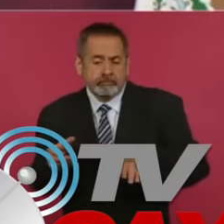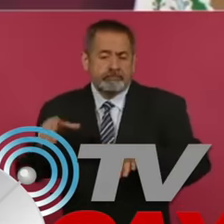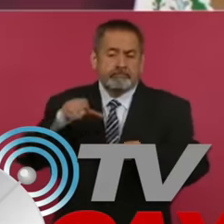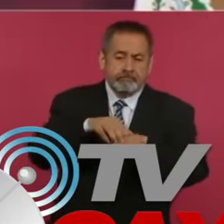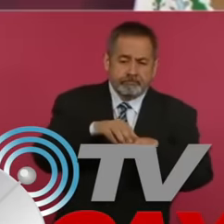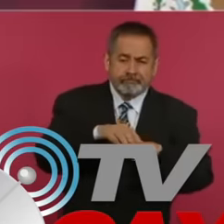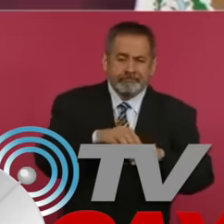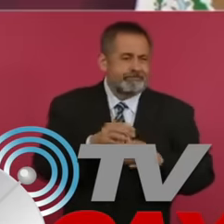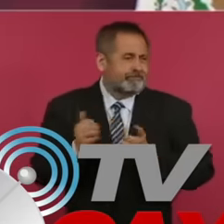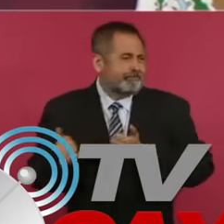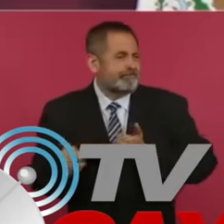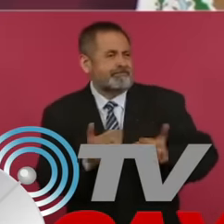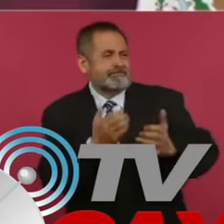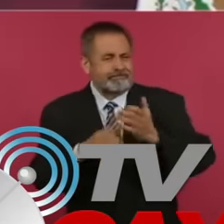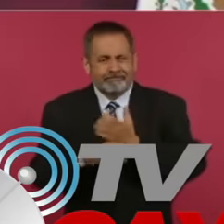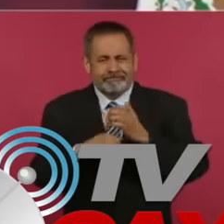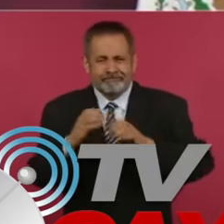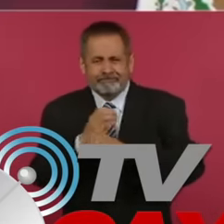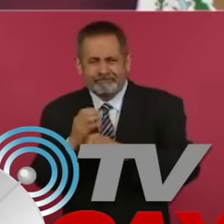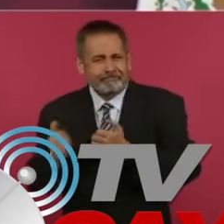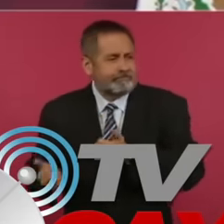vías.